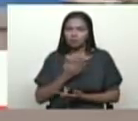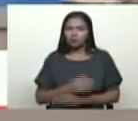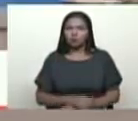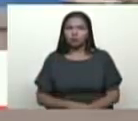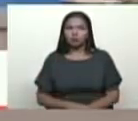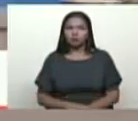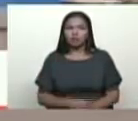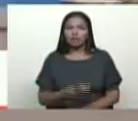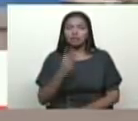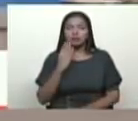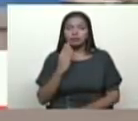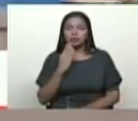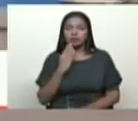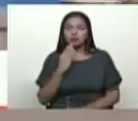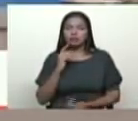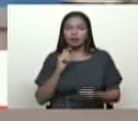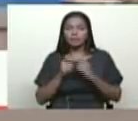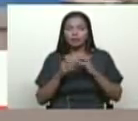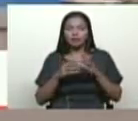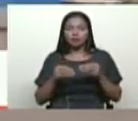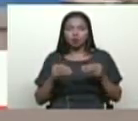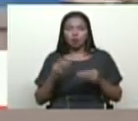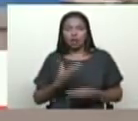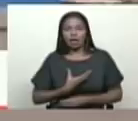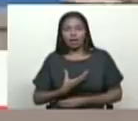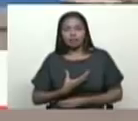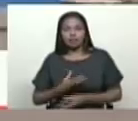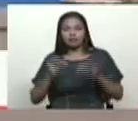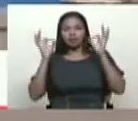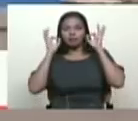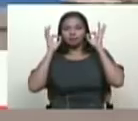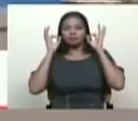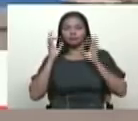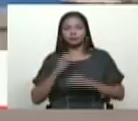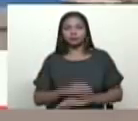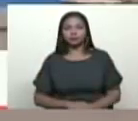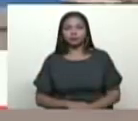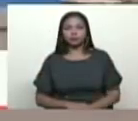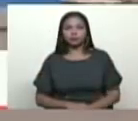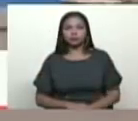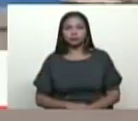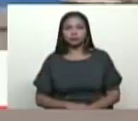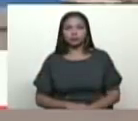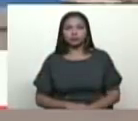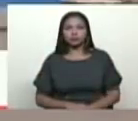con la experiencia que han podido transmitir nuestra alcaldesa de Caracas, Erika Faría,